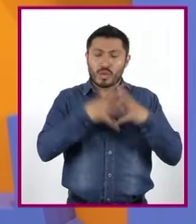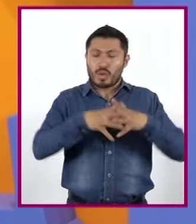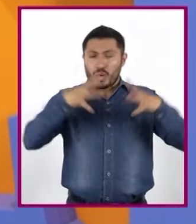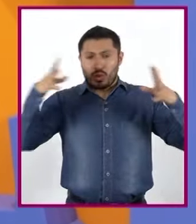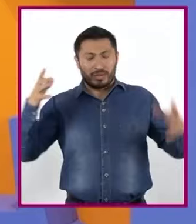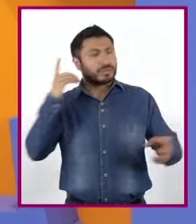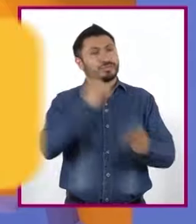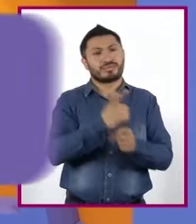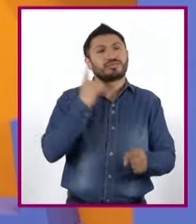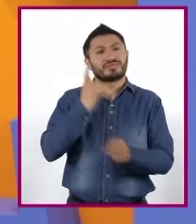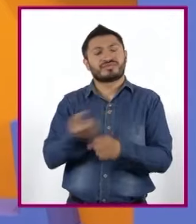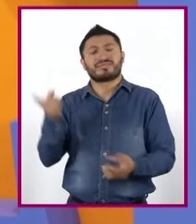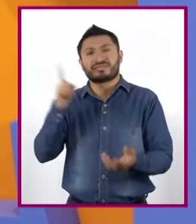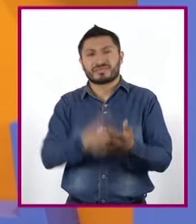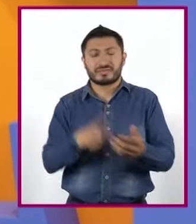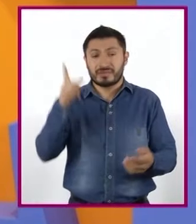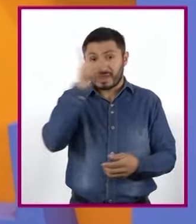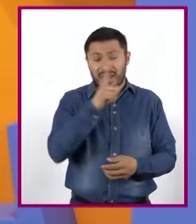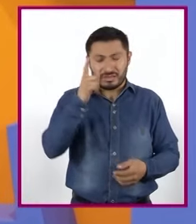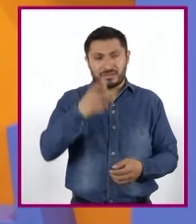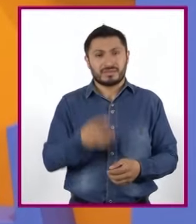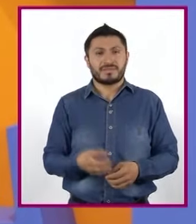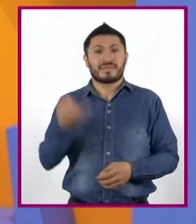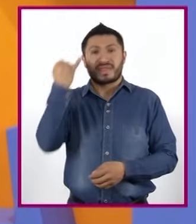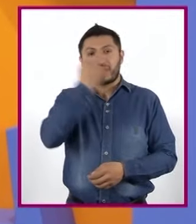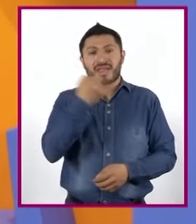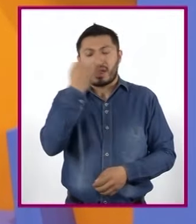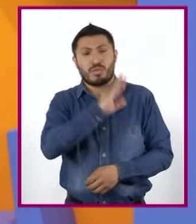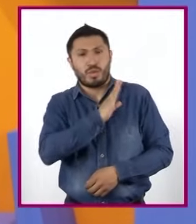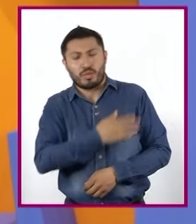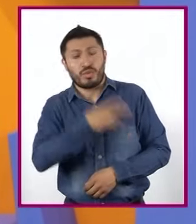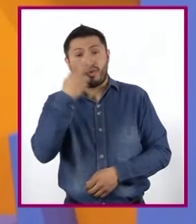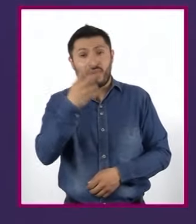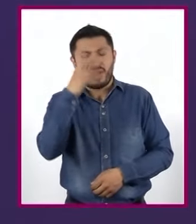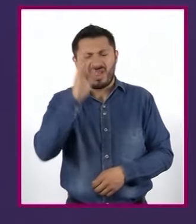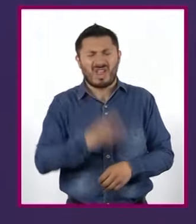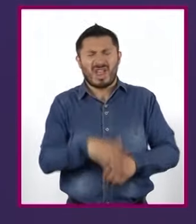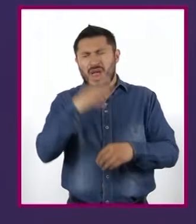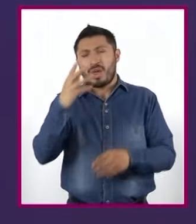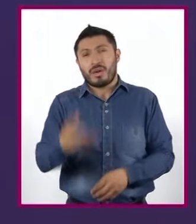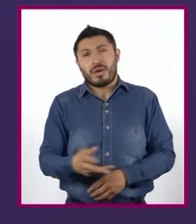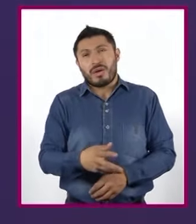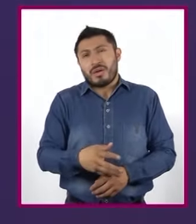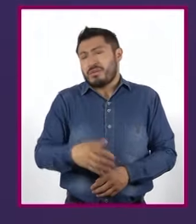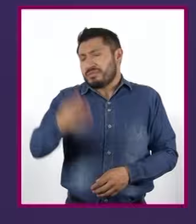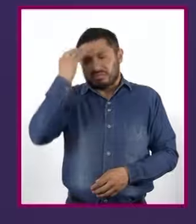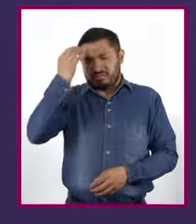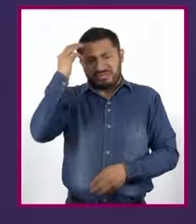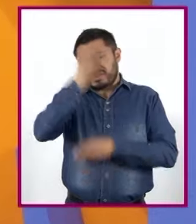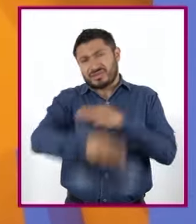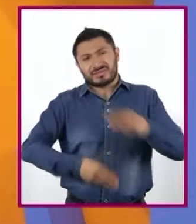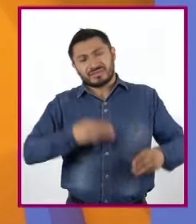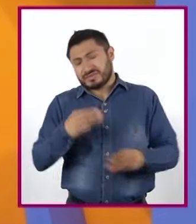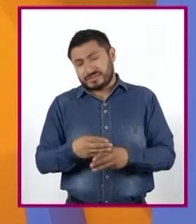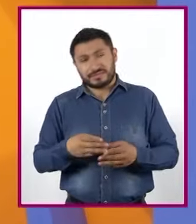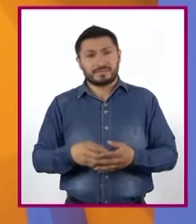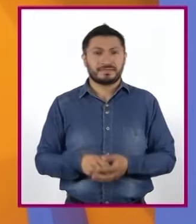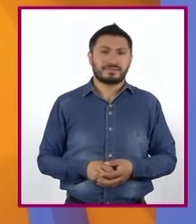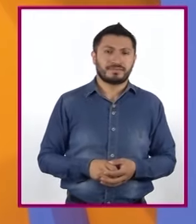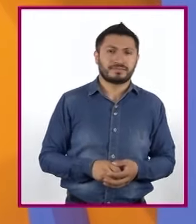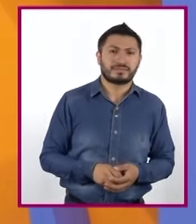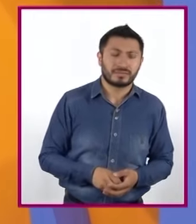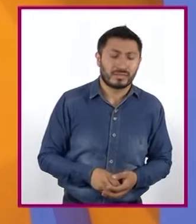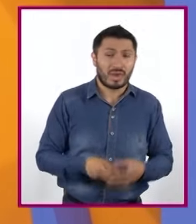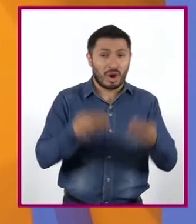el lenguaje. El idioma español es una de las lenguas más habladas y conocidas en el mundo. Grandes obras